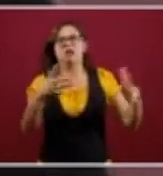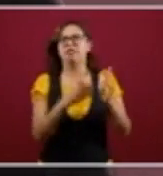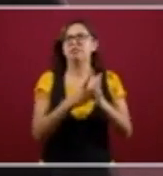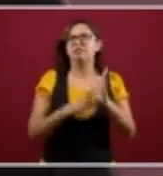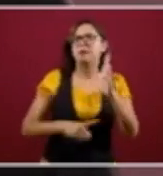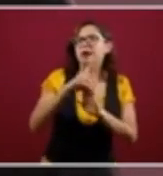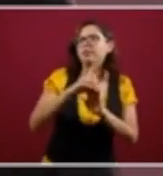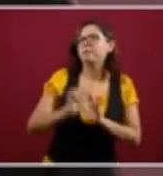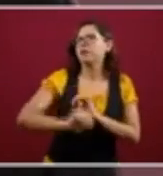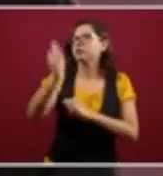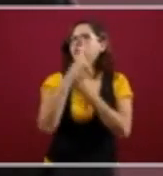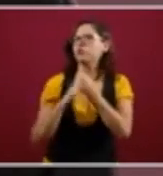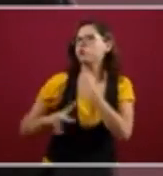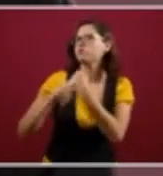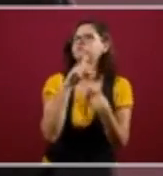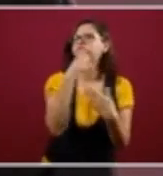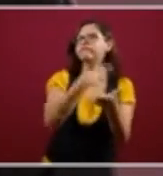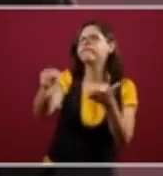departamentos en el extranjero.